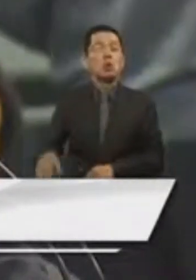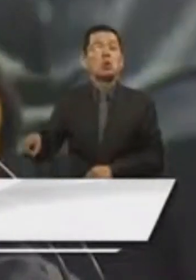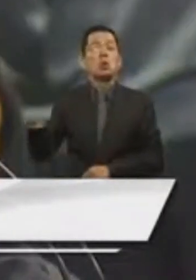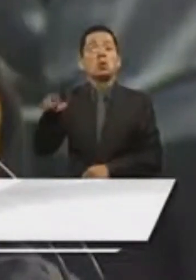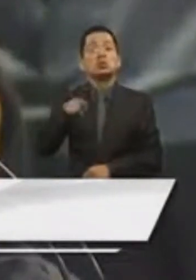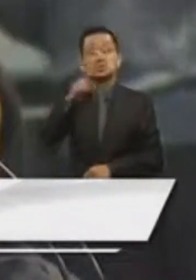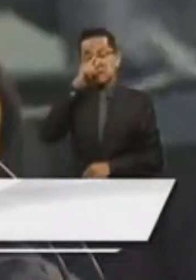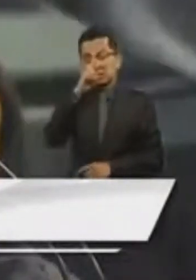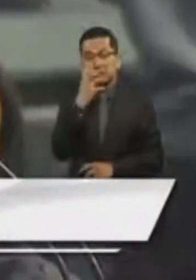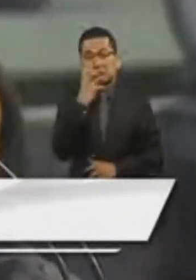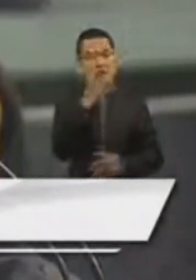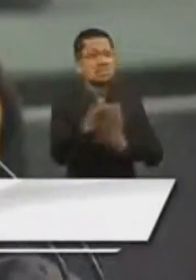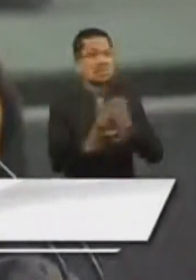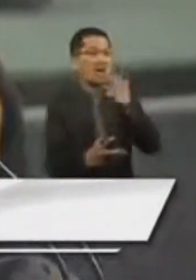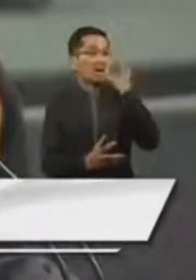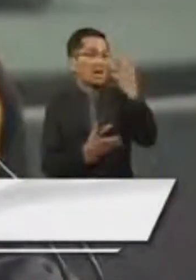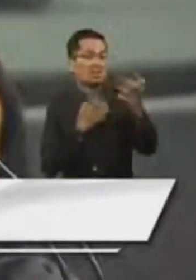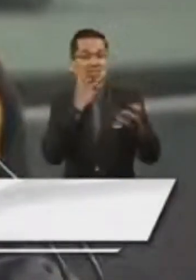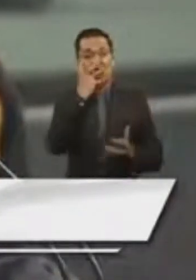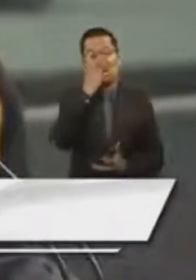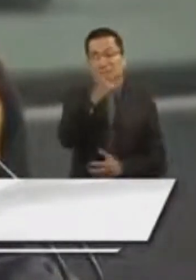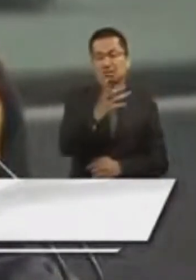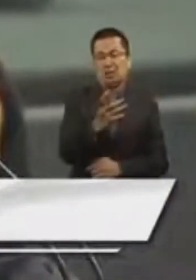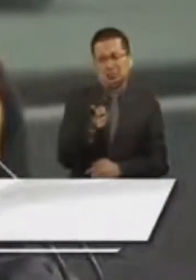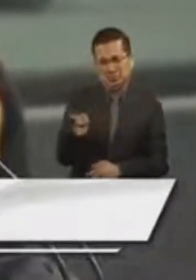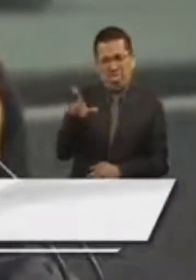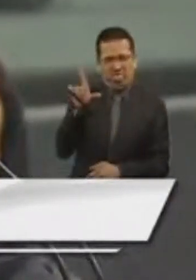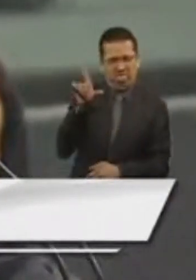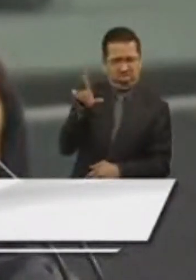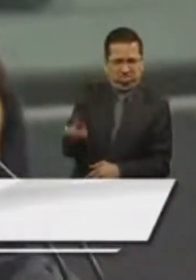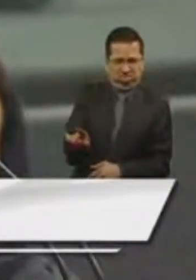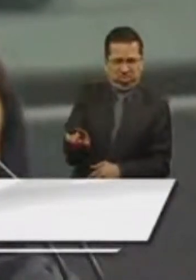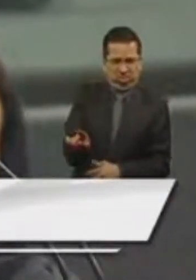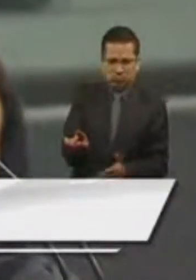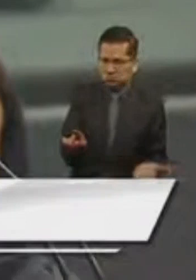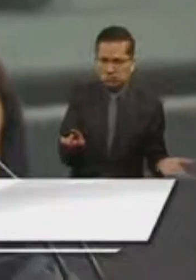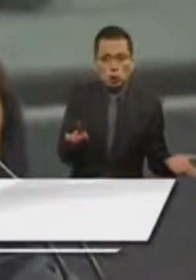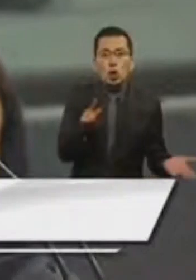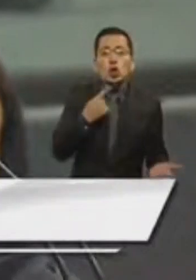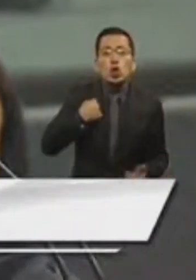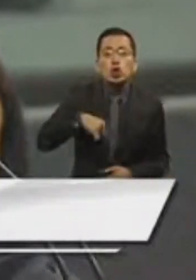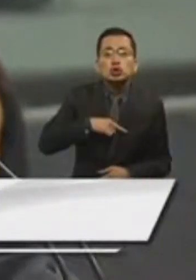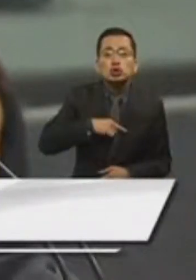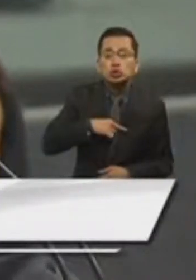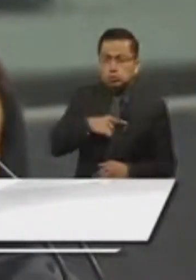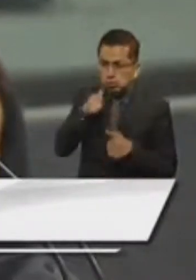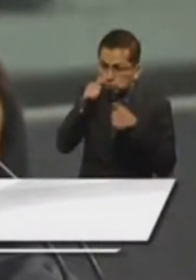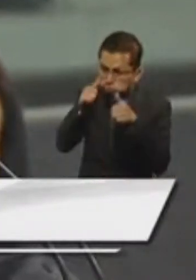Nosotros los respetamos y ustedes no son capaces de escuchar nuestra verdad.